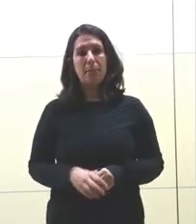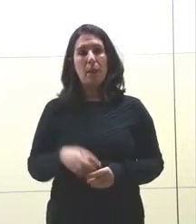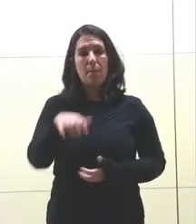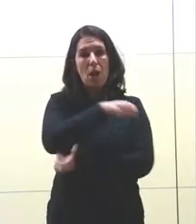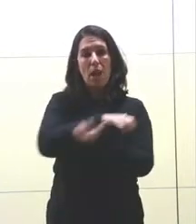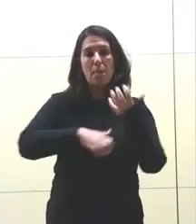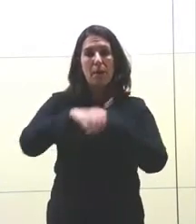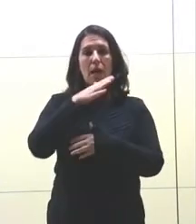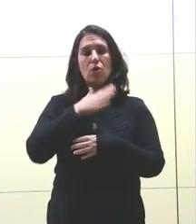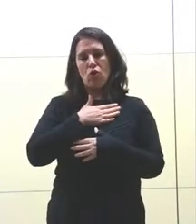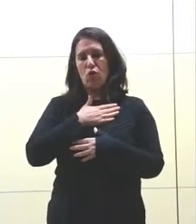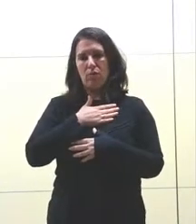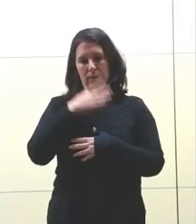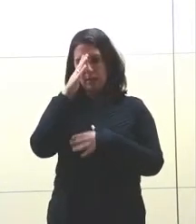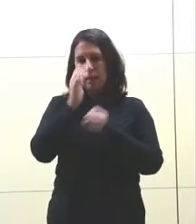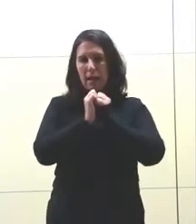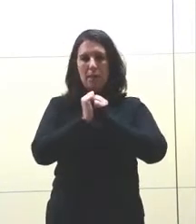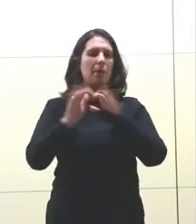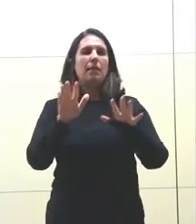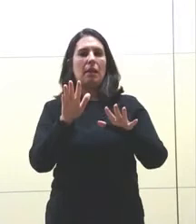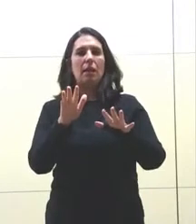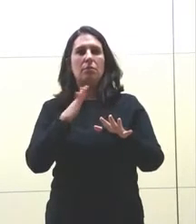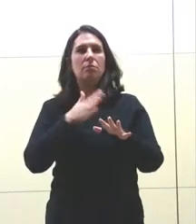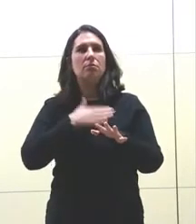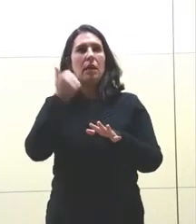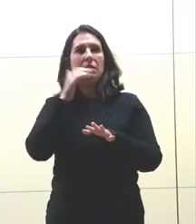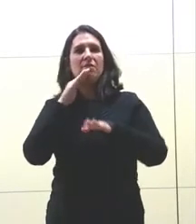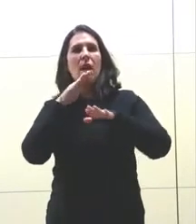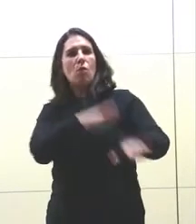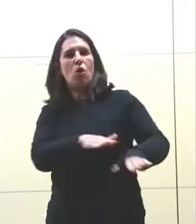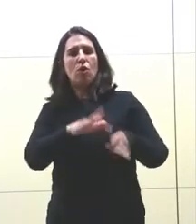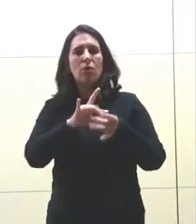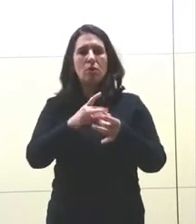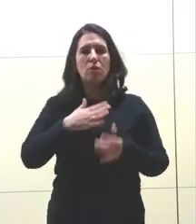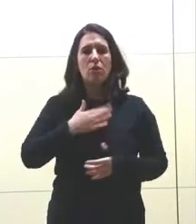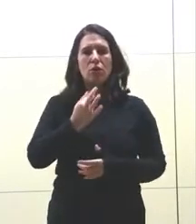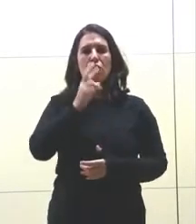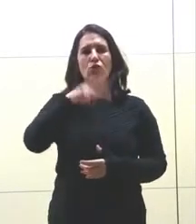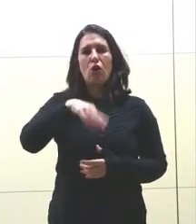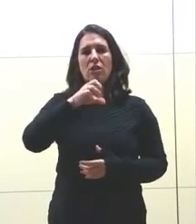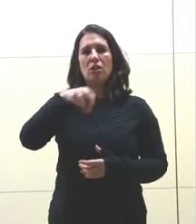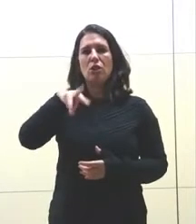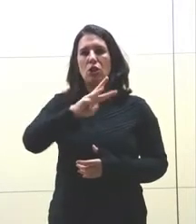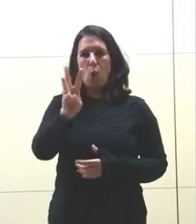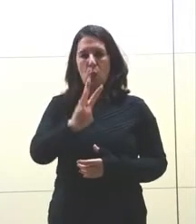claramente en favor de el memorando de John Snow.